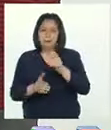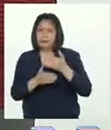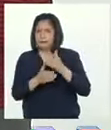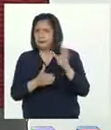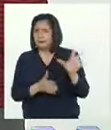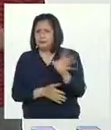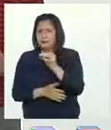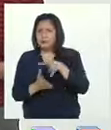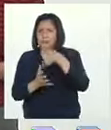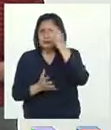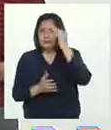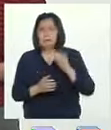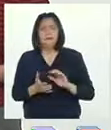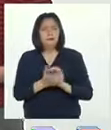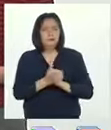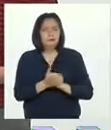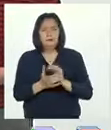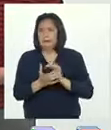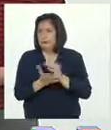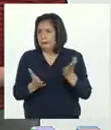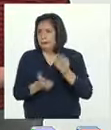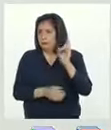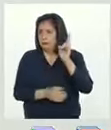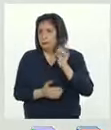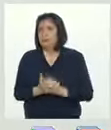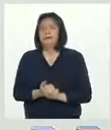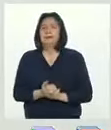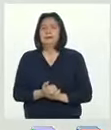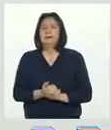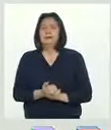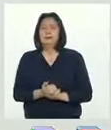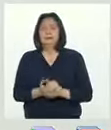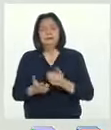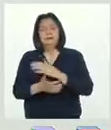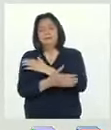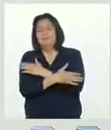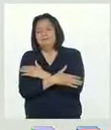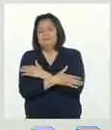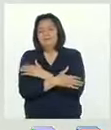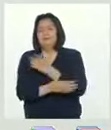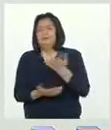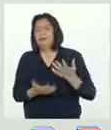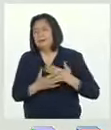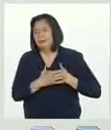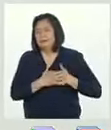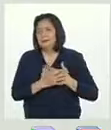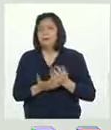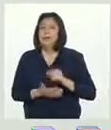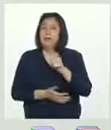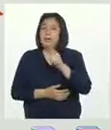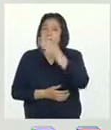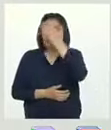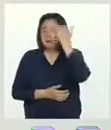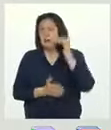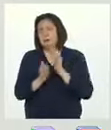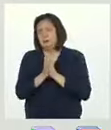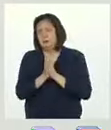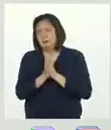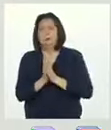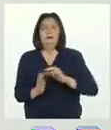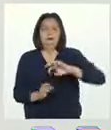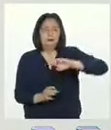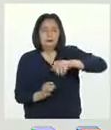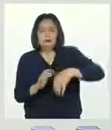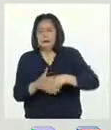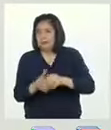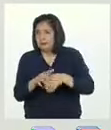compartir todo lo aprendido con sus compañeras, compañeros y docentes. Les mando un abrazo con todo mi cariño y no se olviden por favor lavarse las